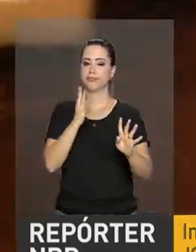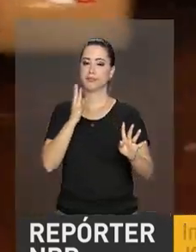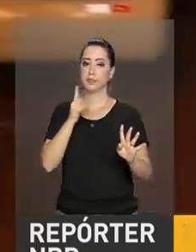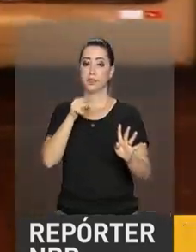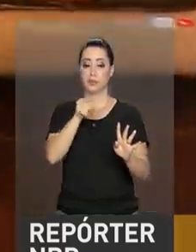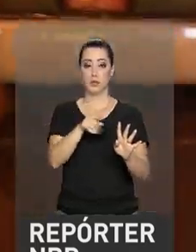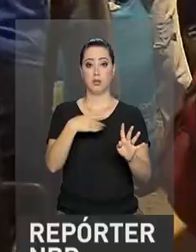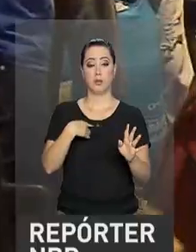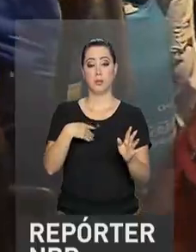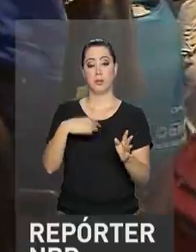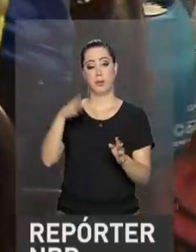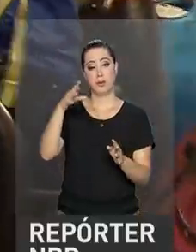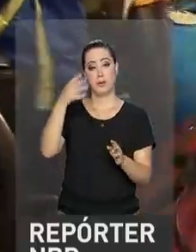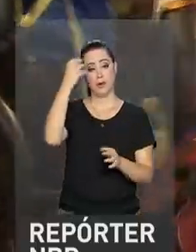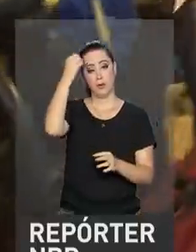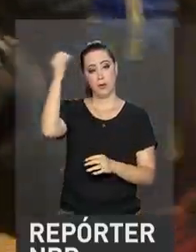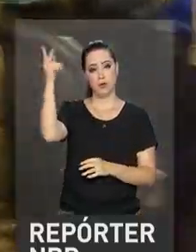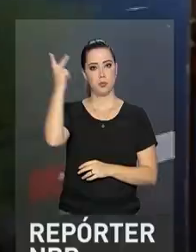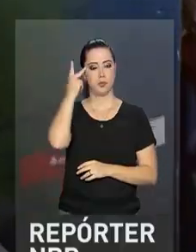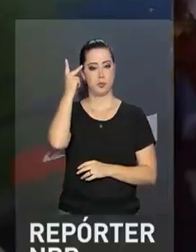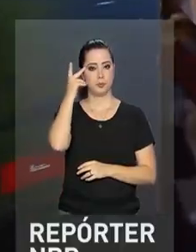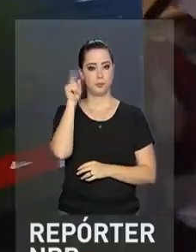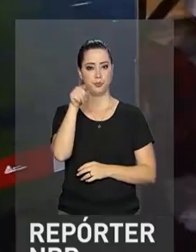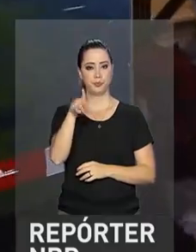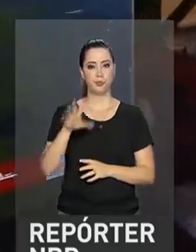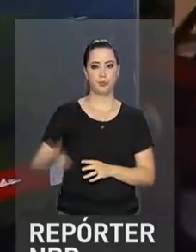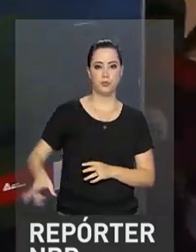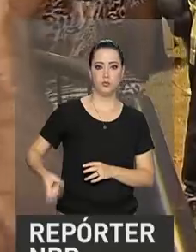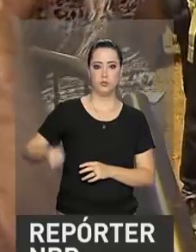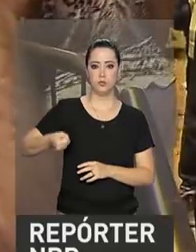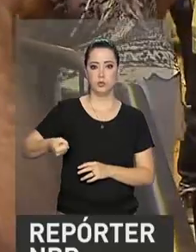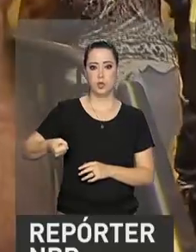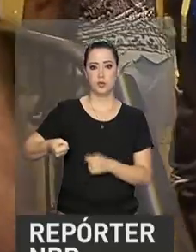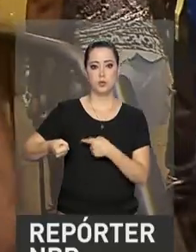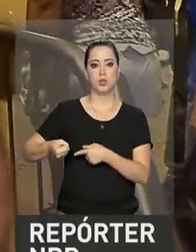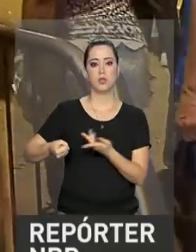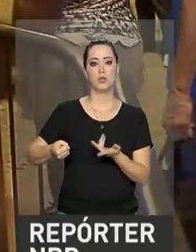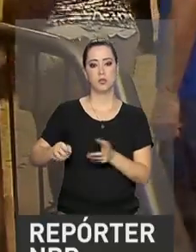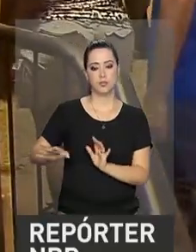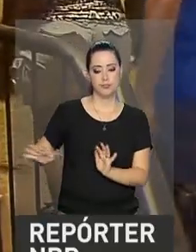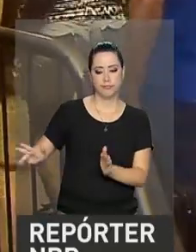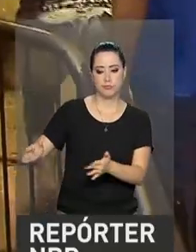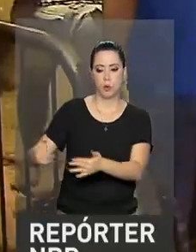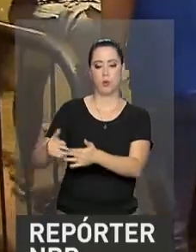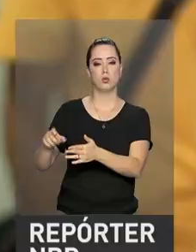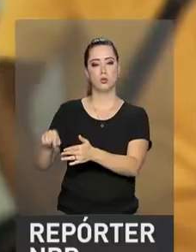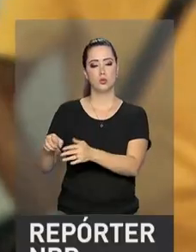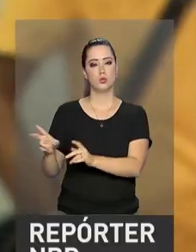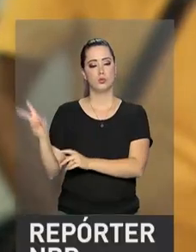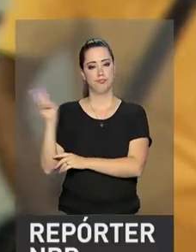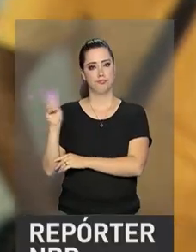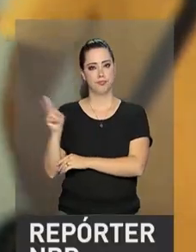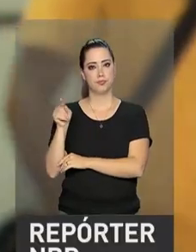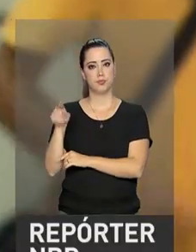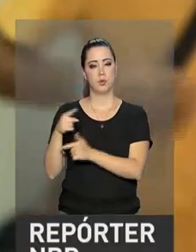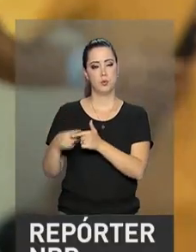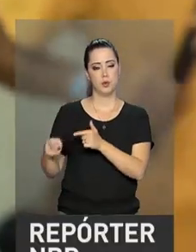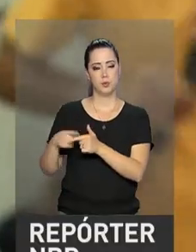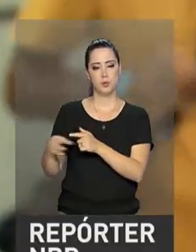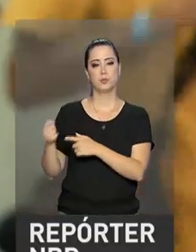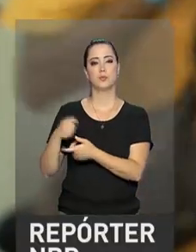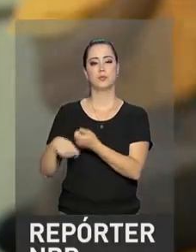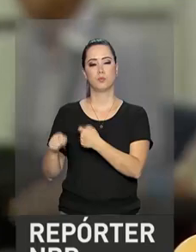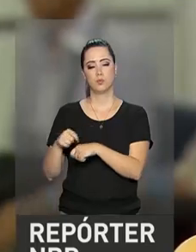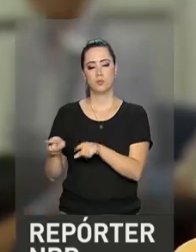Paulo. Nas malas, o que conseguiram levar do país natal, em crise econômica e política. Osvaldo, de